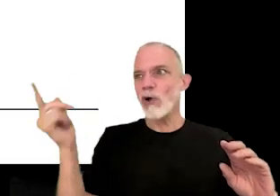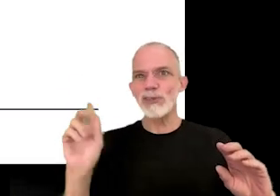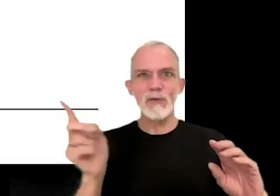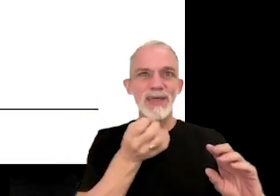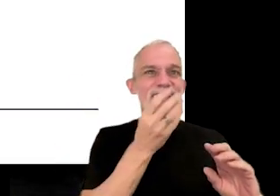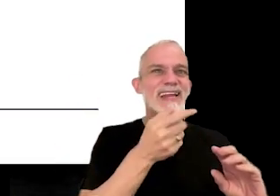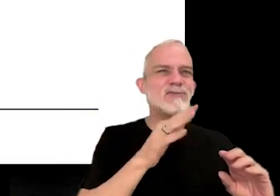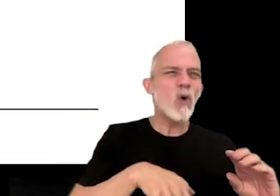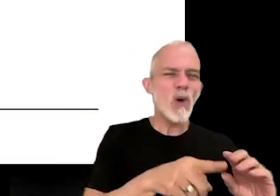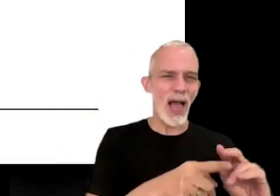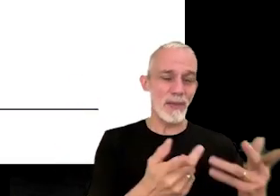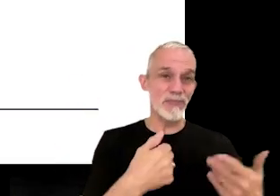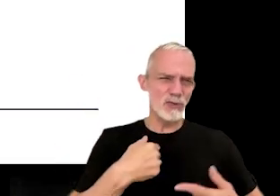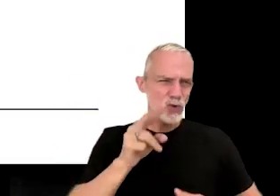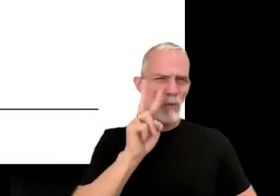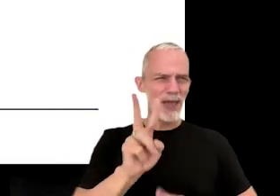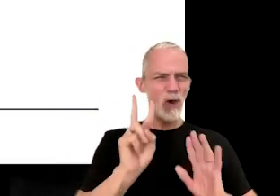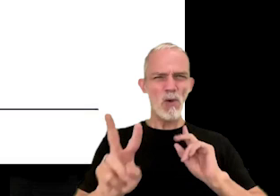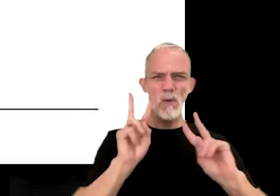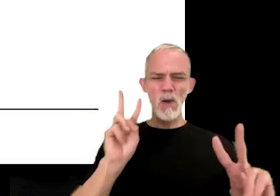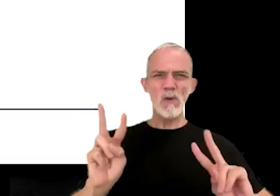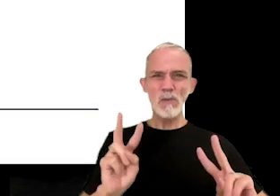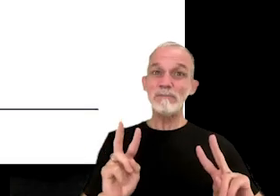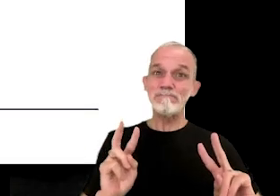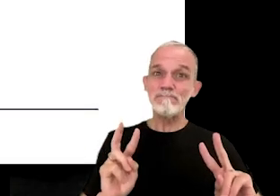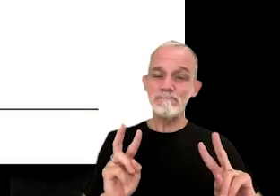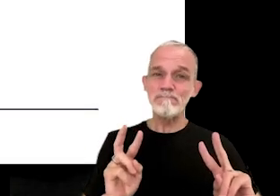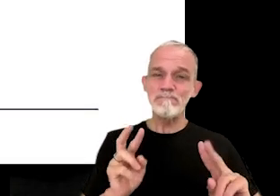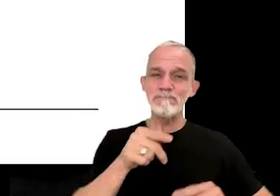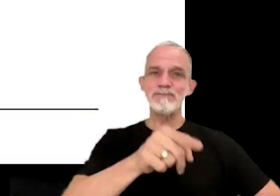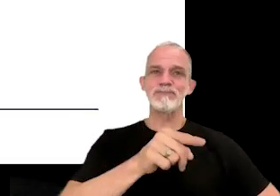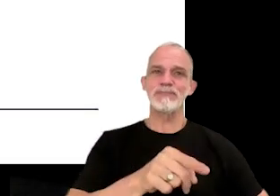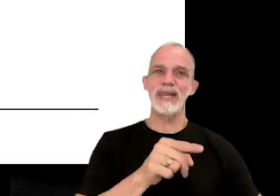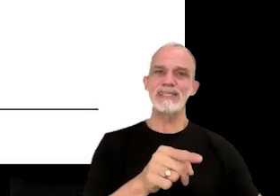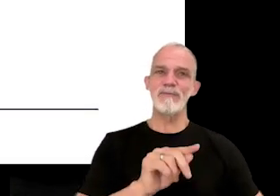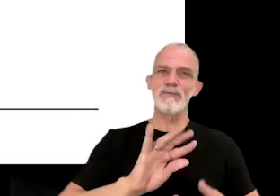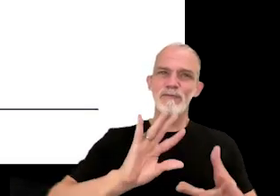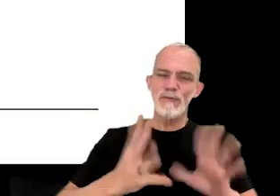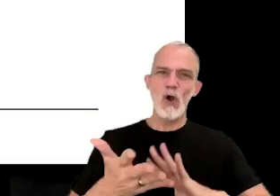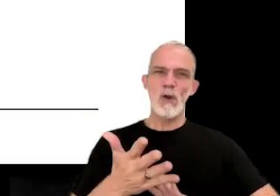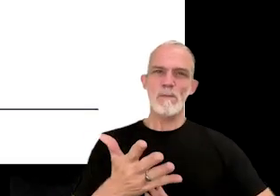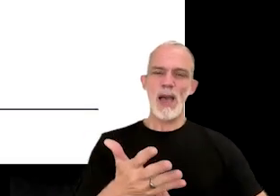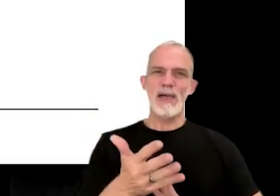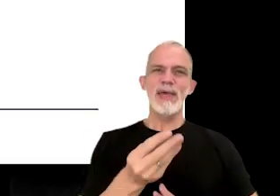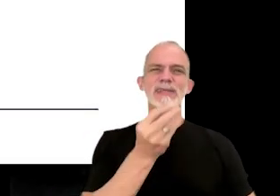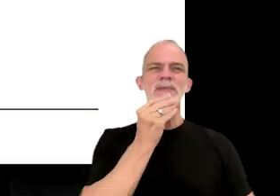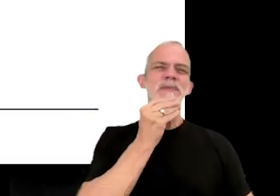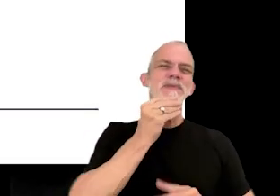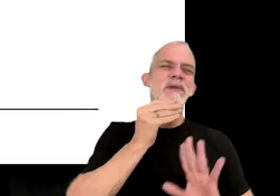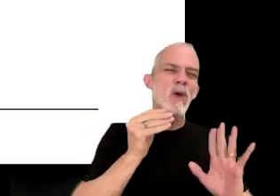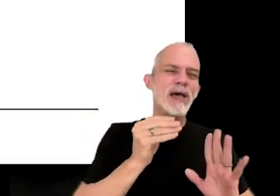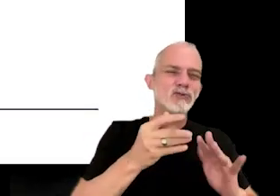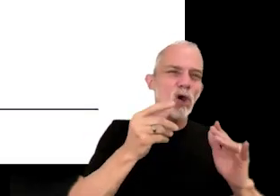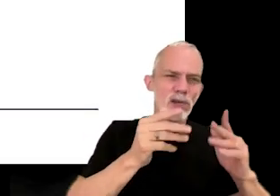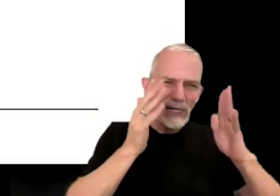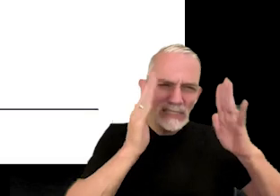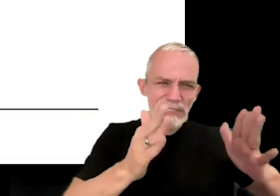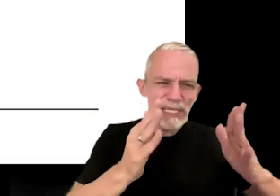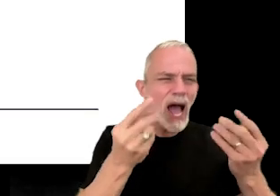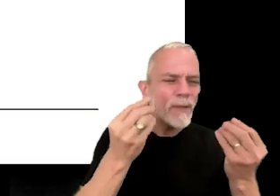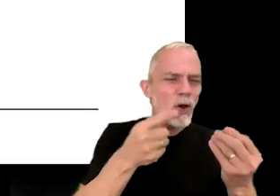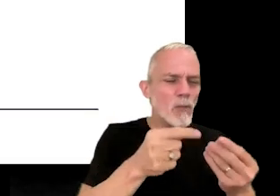puntualmente, por lo que yo veo, es como que este delito de simulación se enfoca mucho en ver si